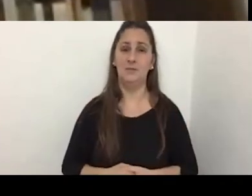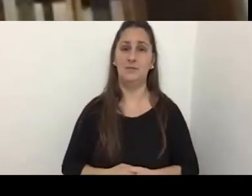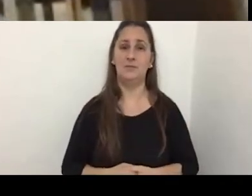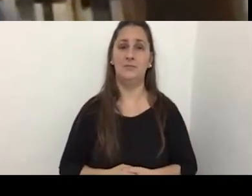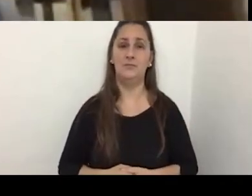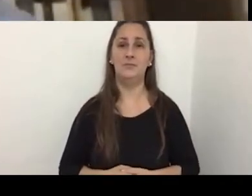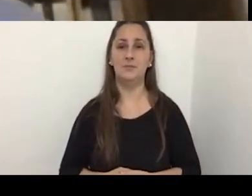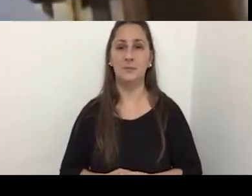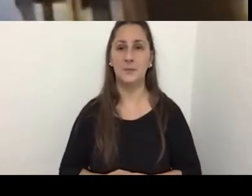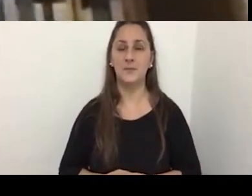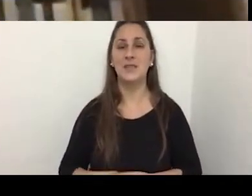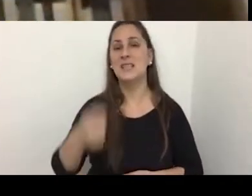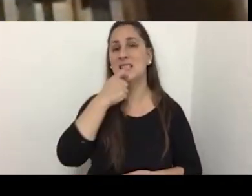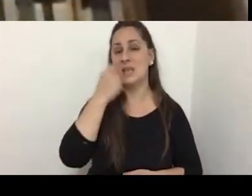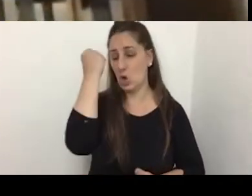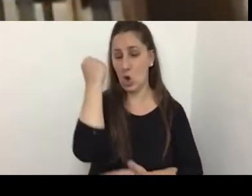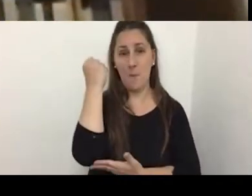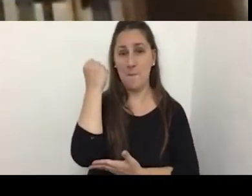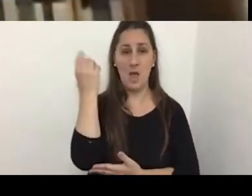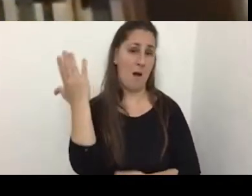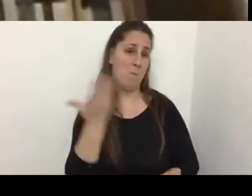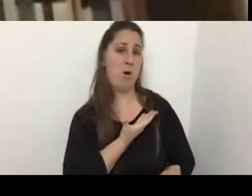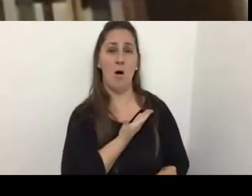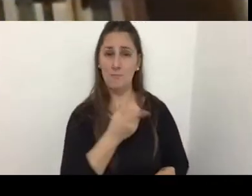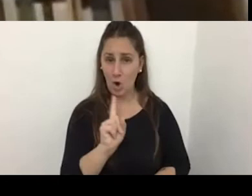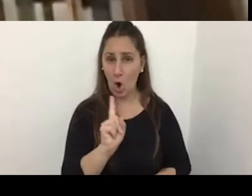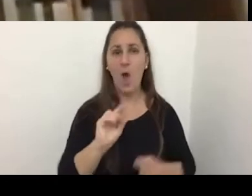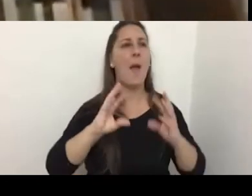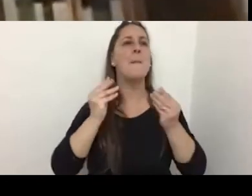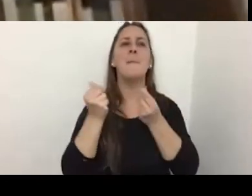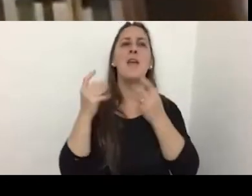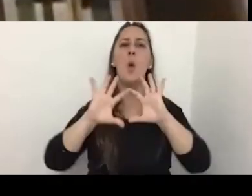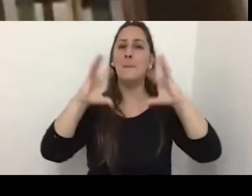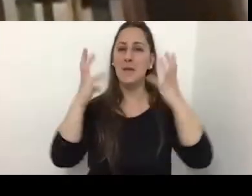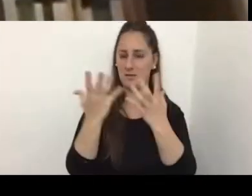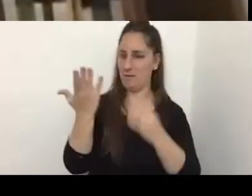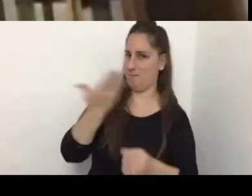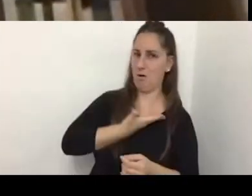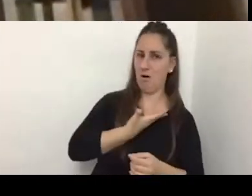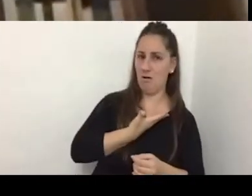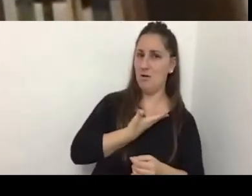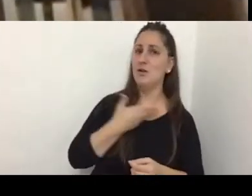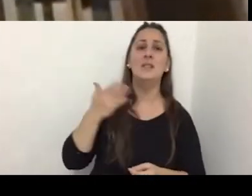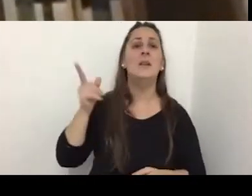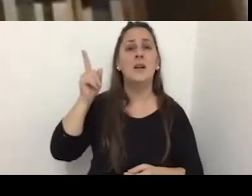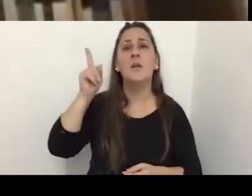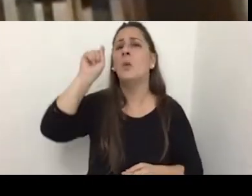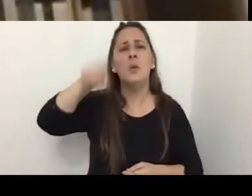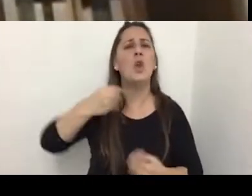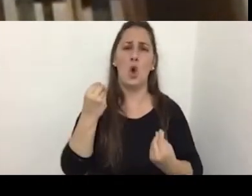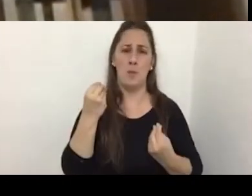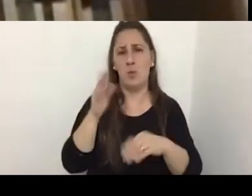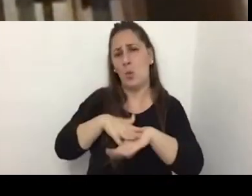porque si no nos mata la economía, nos va a matar el medio ambiente. Y el medio ambiente es consecuencia de cómo se está desarrollando la